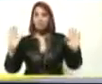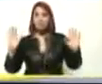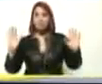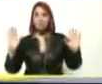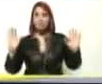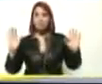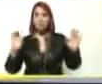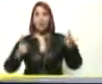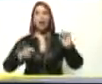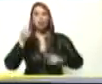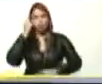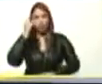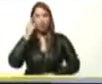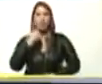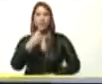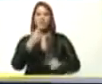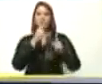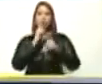algún día lo voy a decir